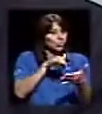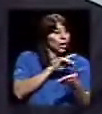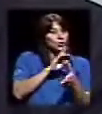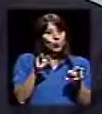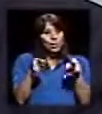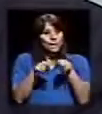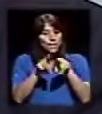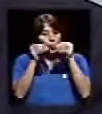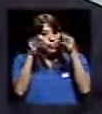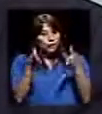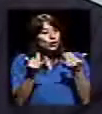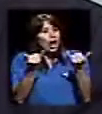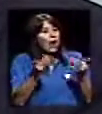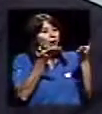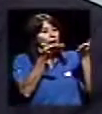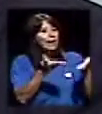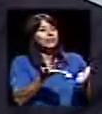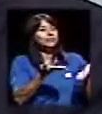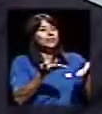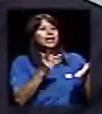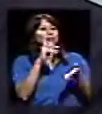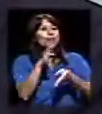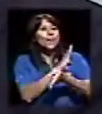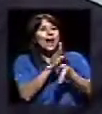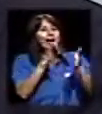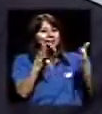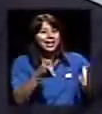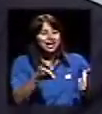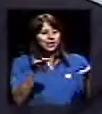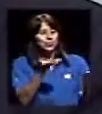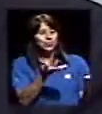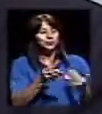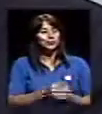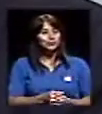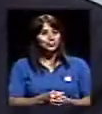está hablando como el banquero que lo es,